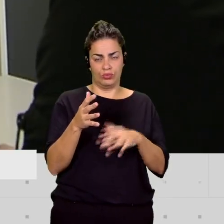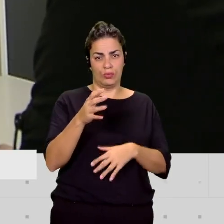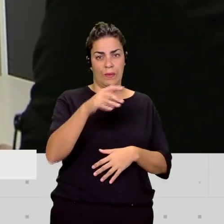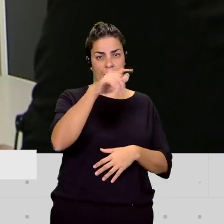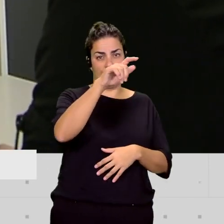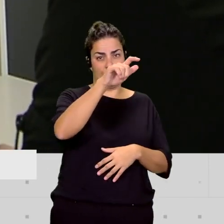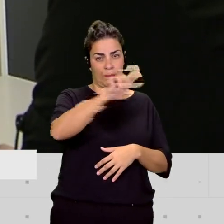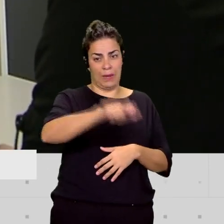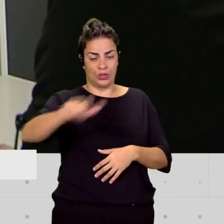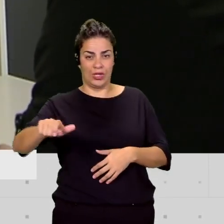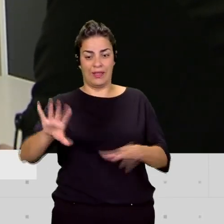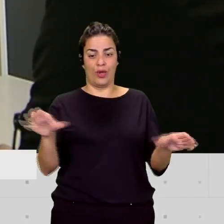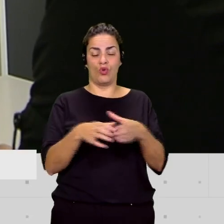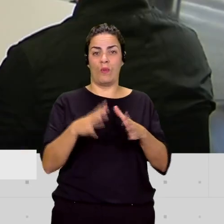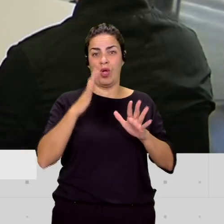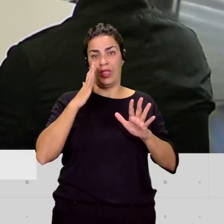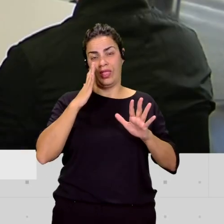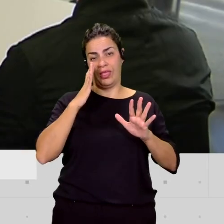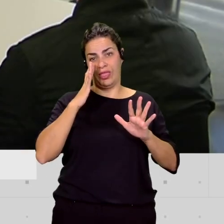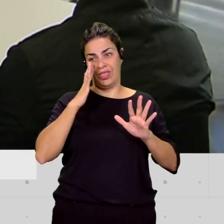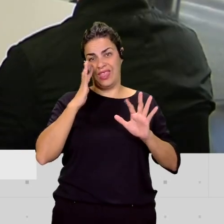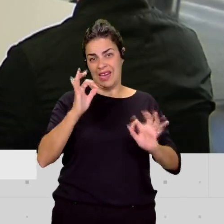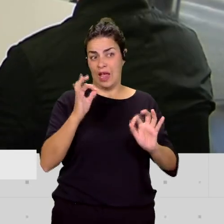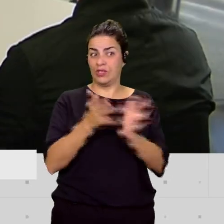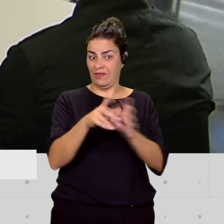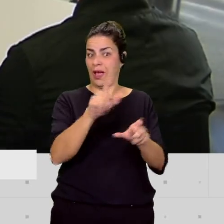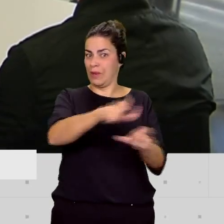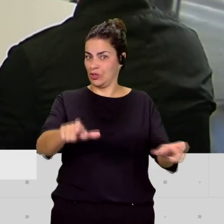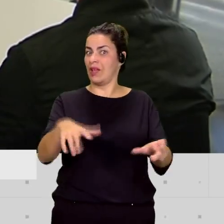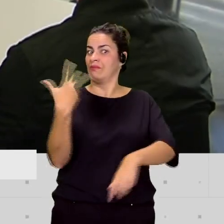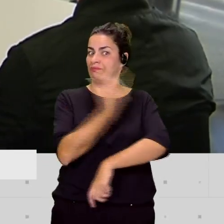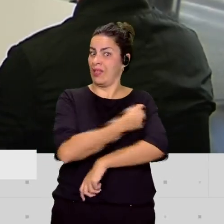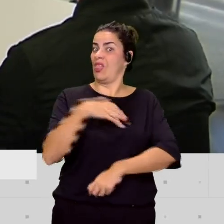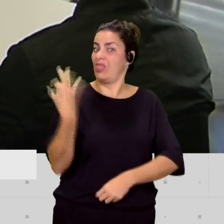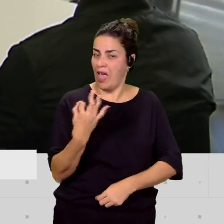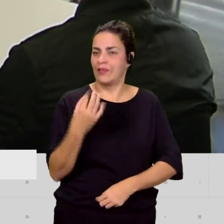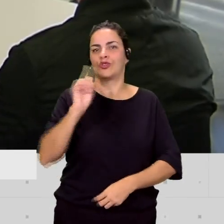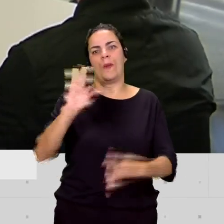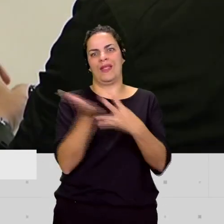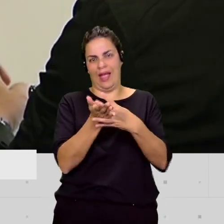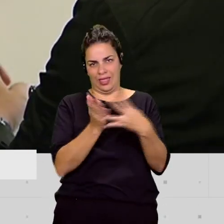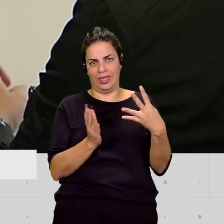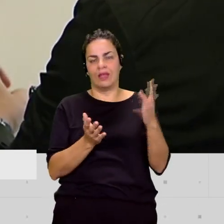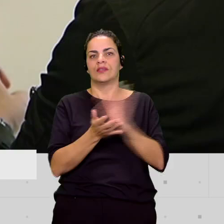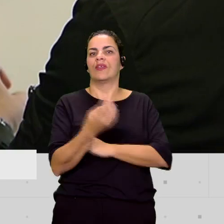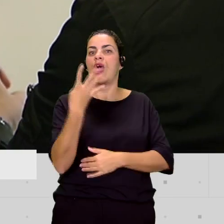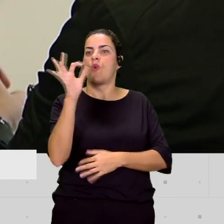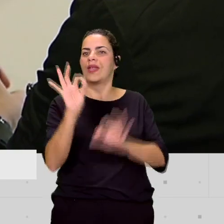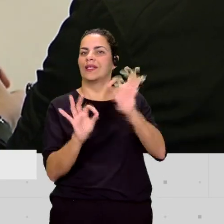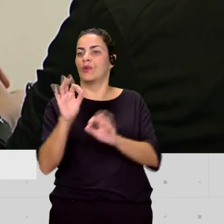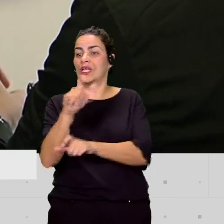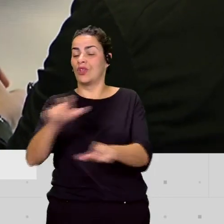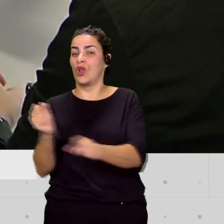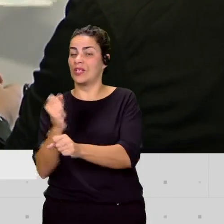las poblaciones de riesgo, de la población diana que tendría que haberse vacunado. Y se ha vacunado menos del 40% de los